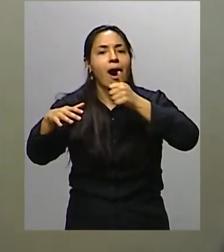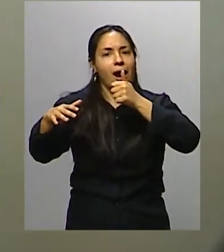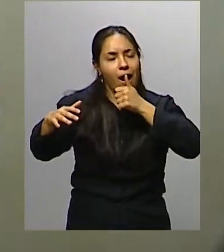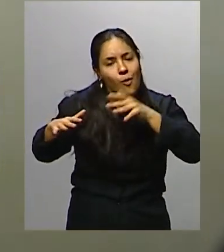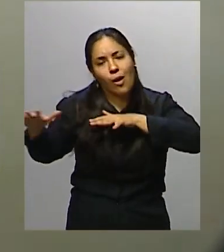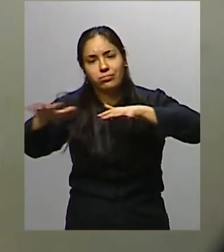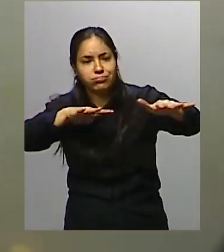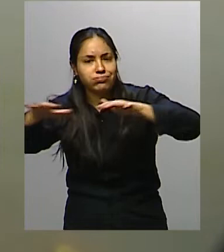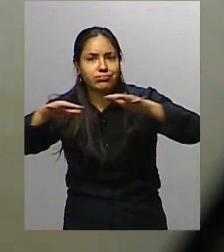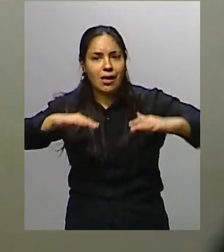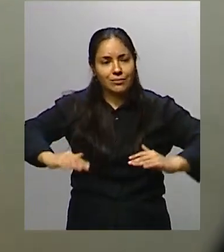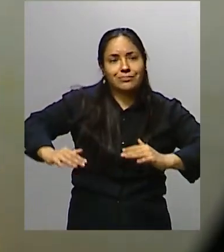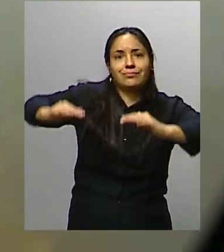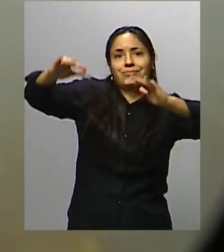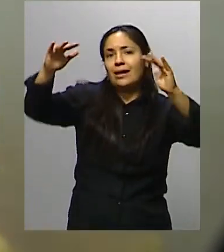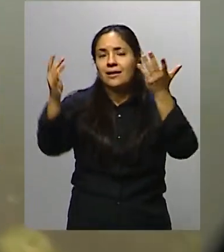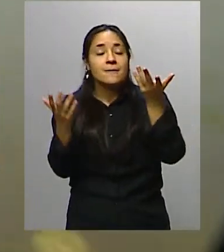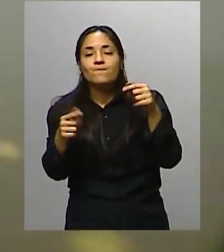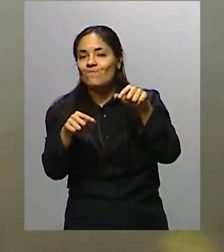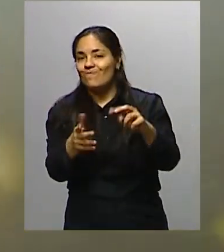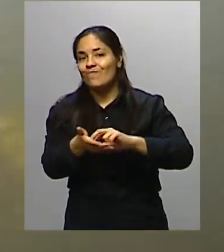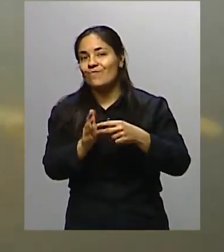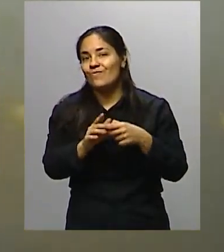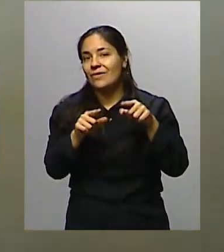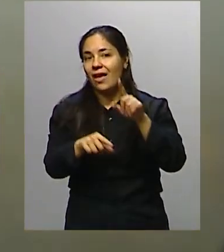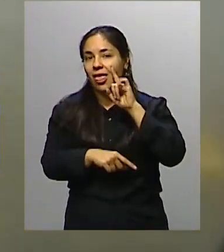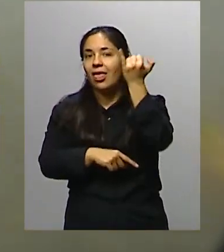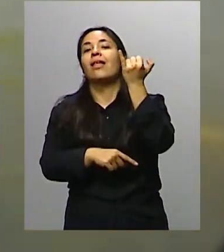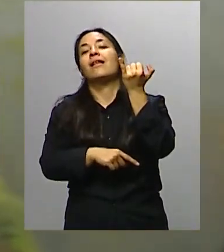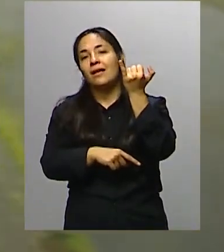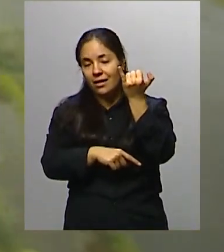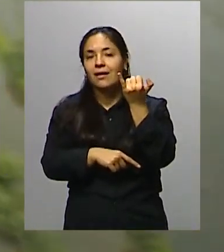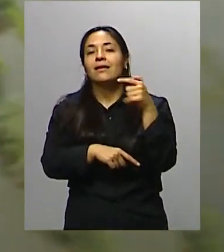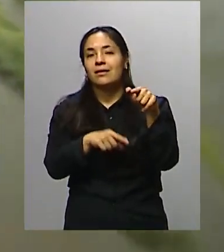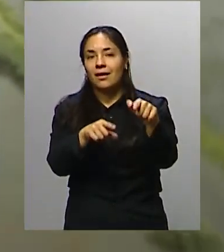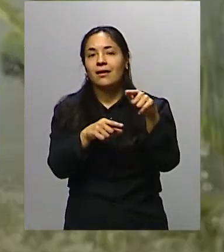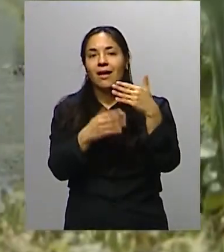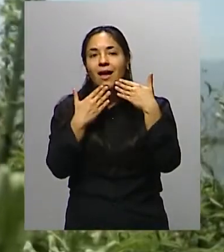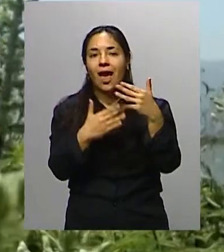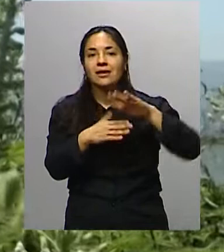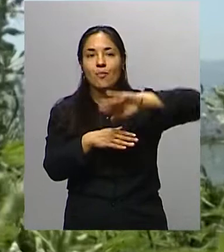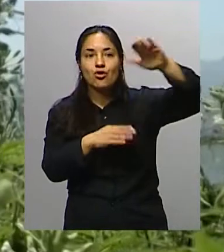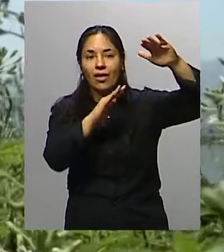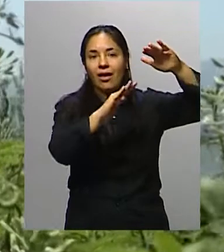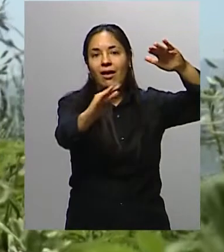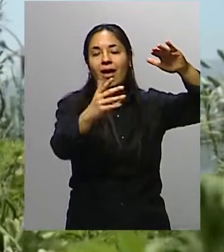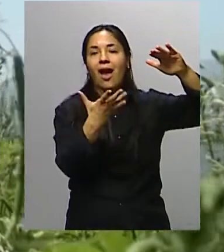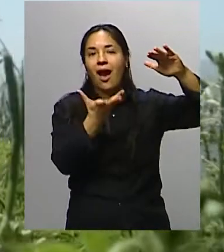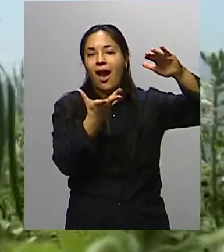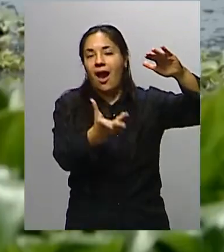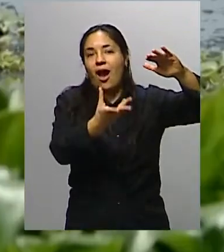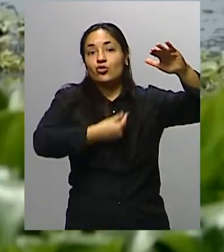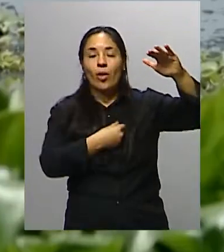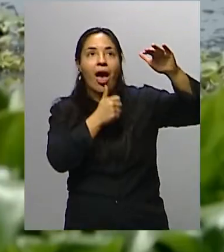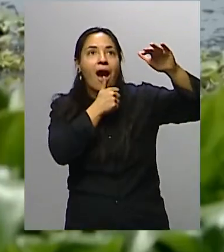de suelo, y eso justamente nos está mostrando cuál era la función del humedal. Y por